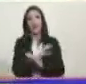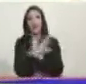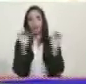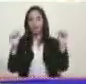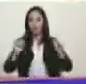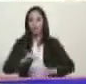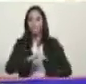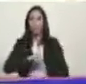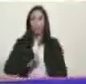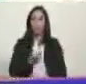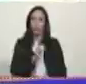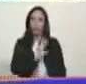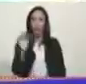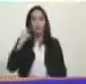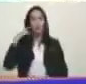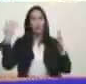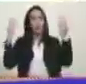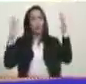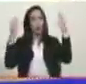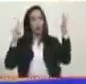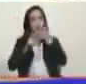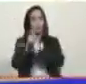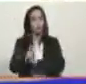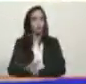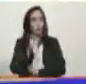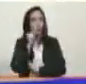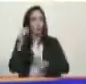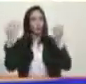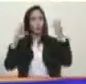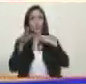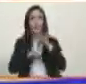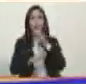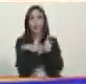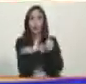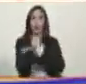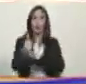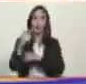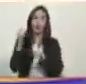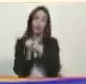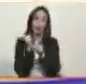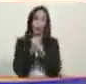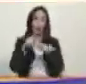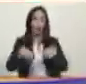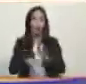Alberto. Gracias. Un aplauso a Carlos Alberto y a todos los ingenieros y trabajadores del metro.